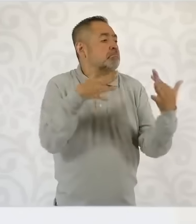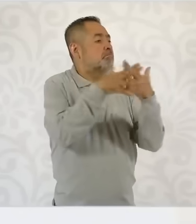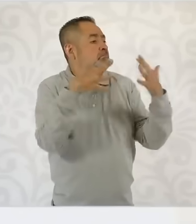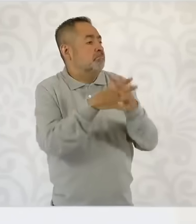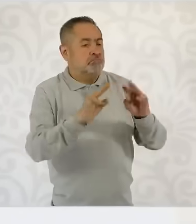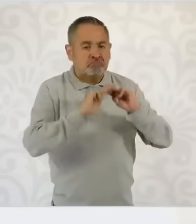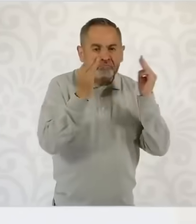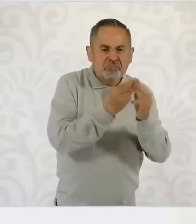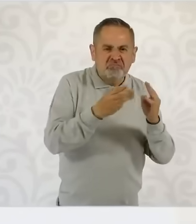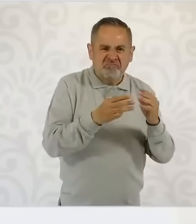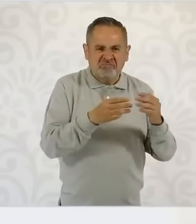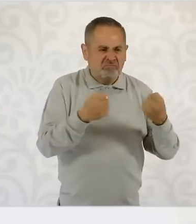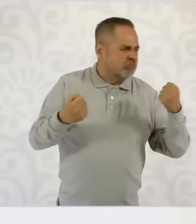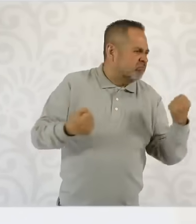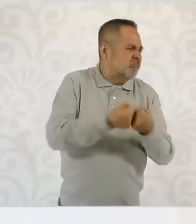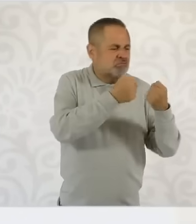terrible decisión.